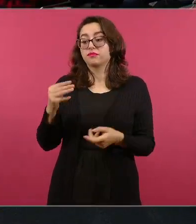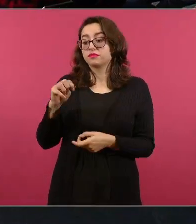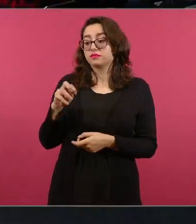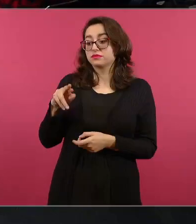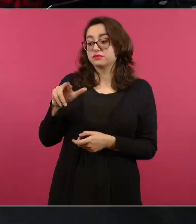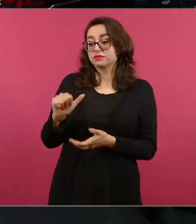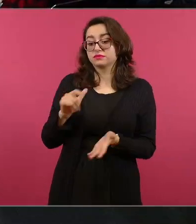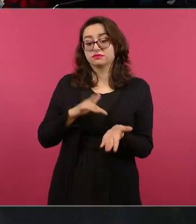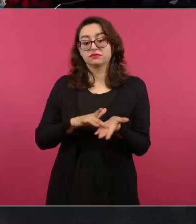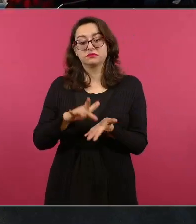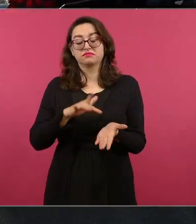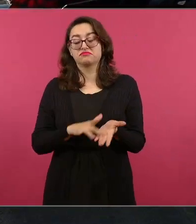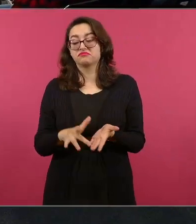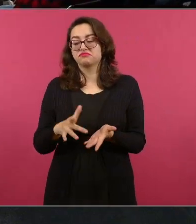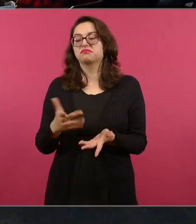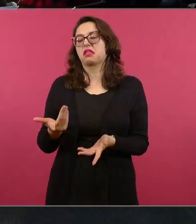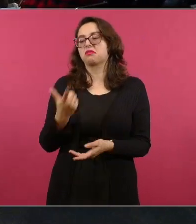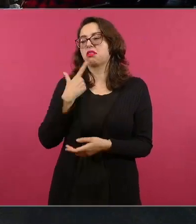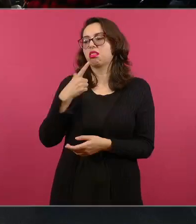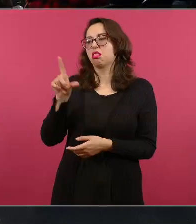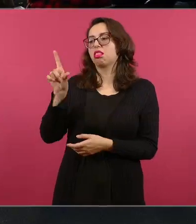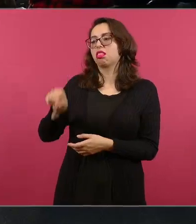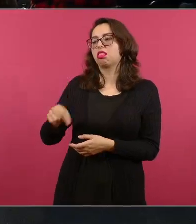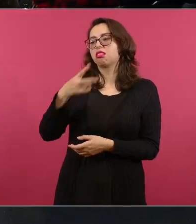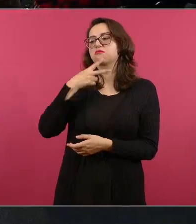Porque ese es el pensamiento, ¿no?, conservador.